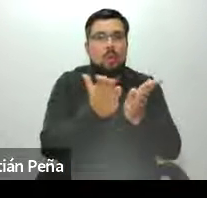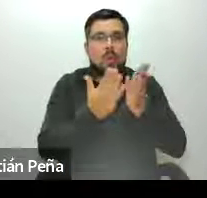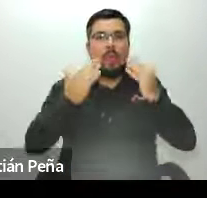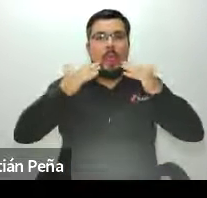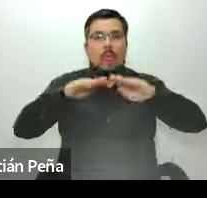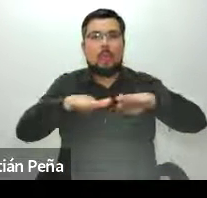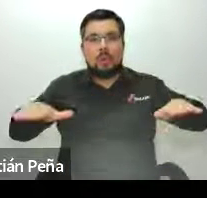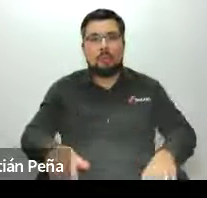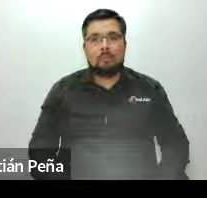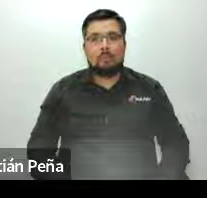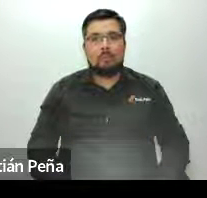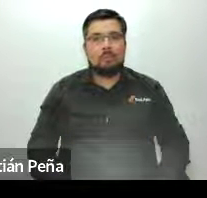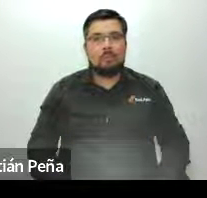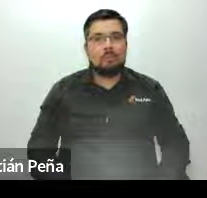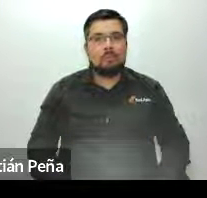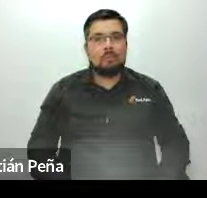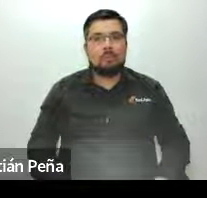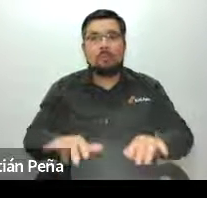¿Qué te parece, Luz, que mostremos